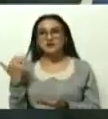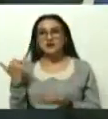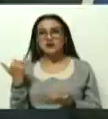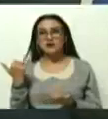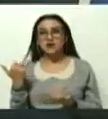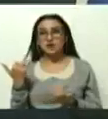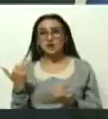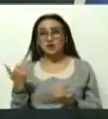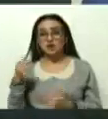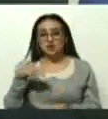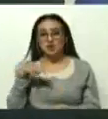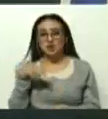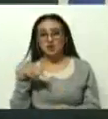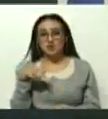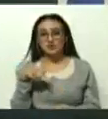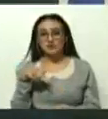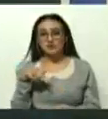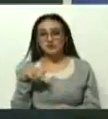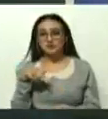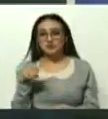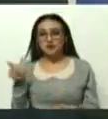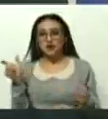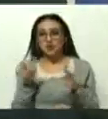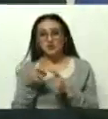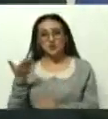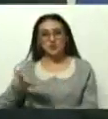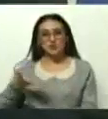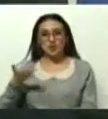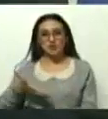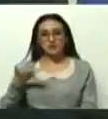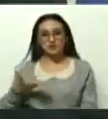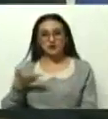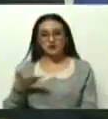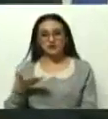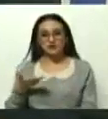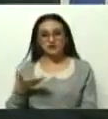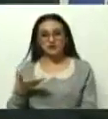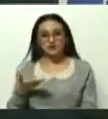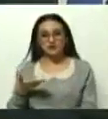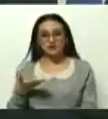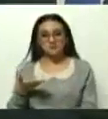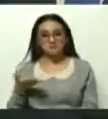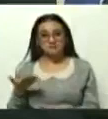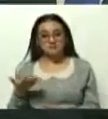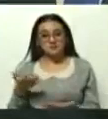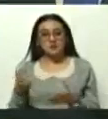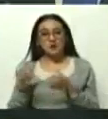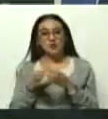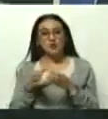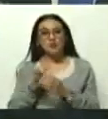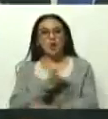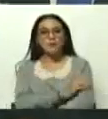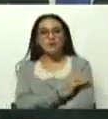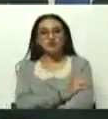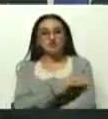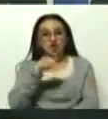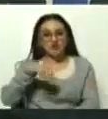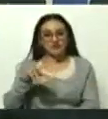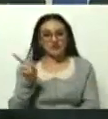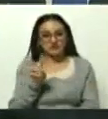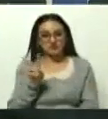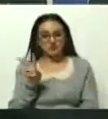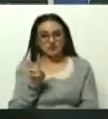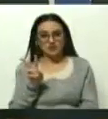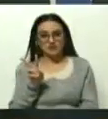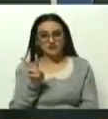sostenido hoy una reunión fundamental, una reunión muy importante con el sector opositor de